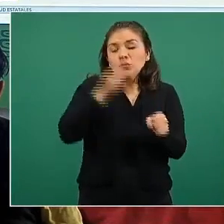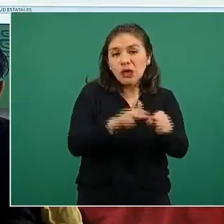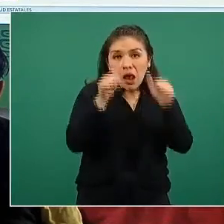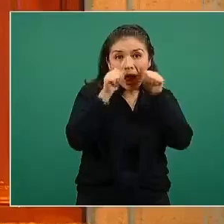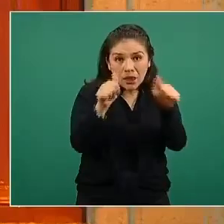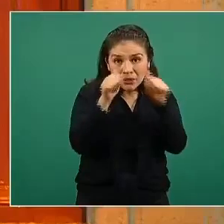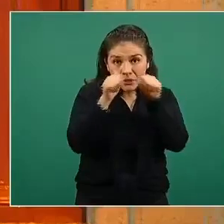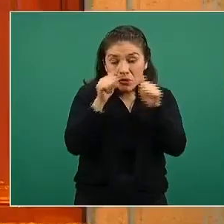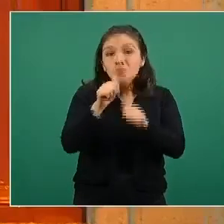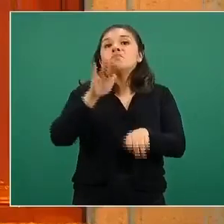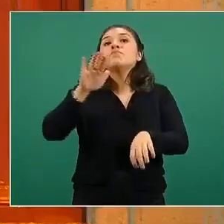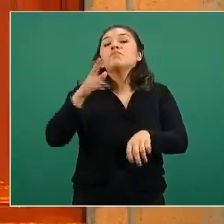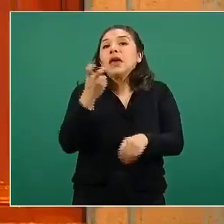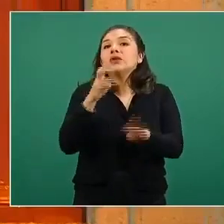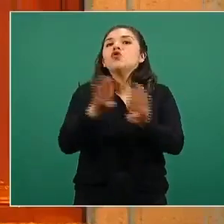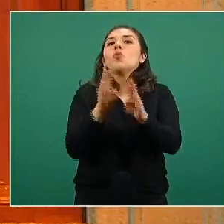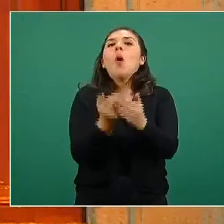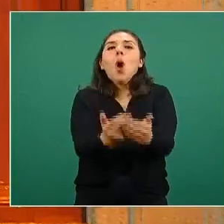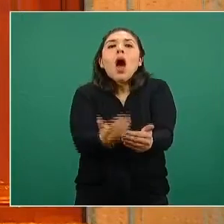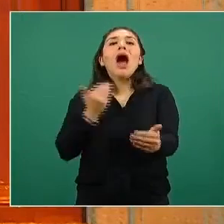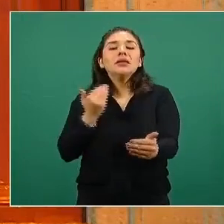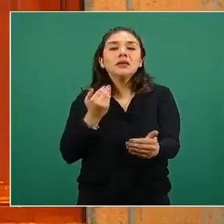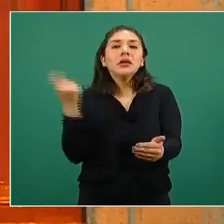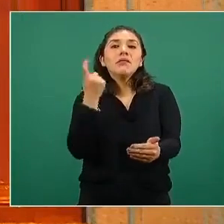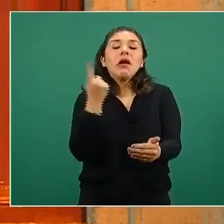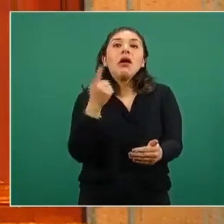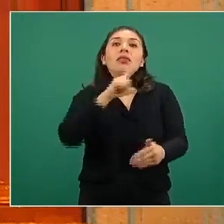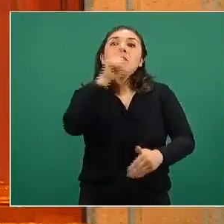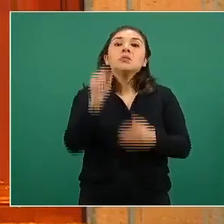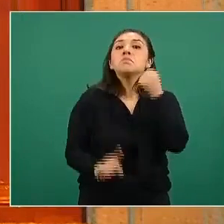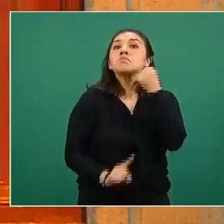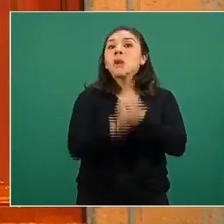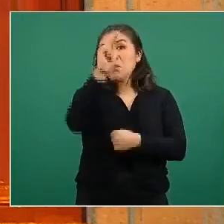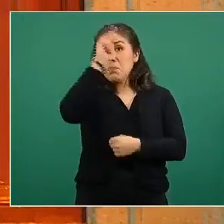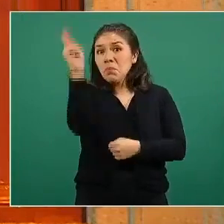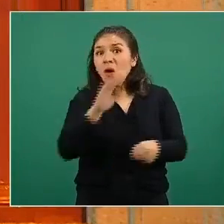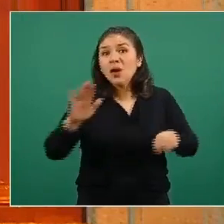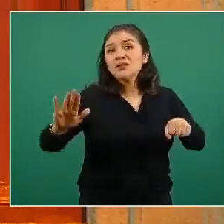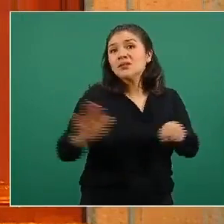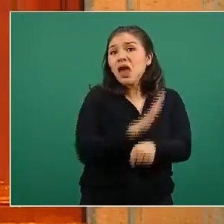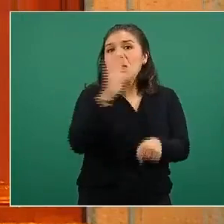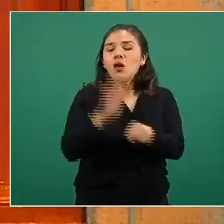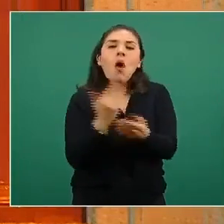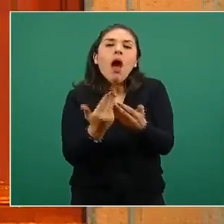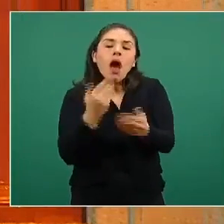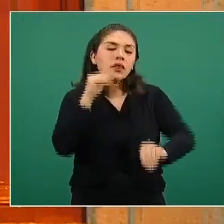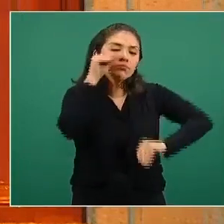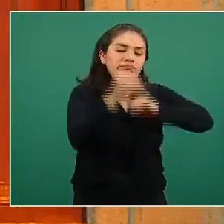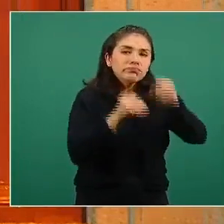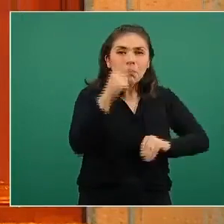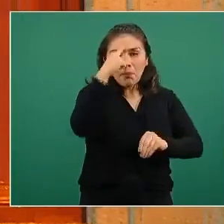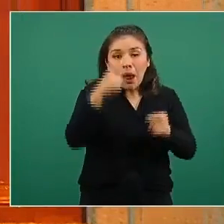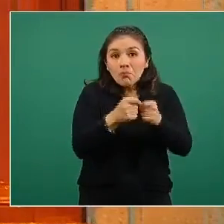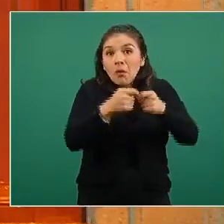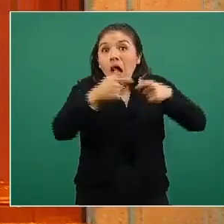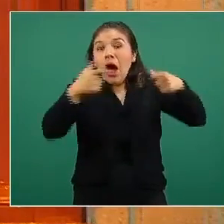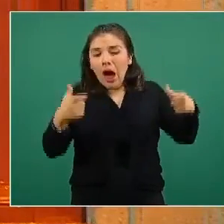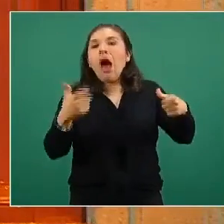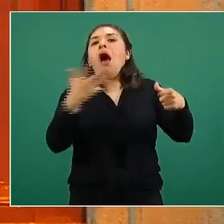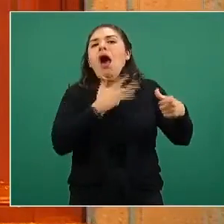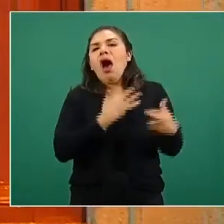hospitalaria, precisamente adelantándonos y preveyendo que en su momento pudiera haber, el incremento pudiera continuar y por lo